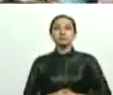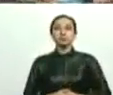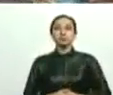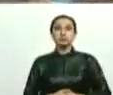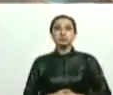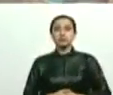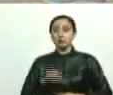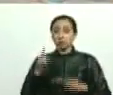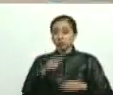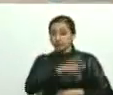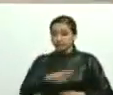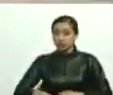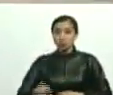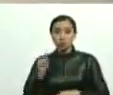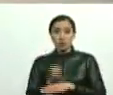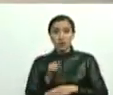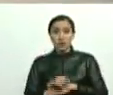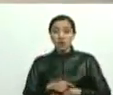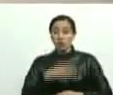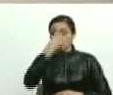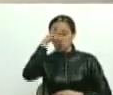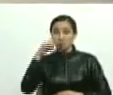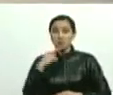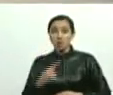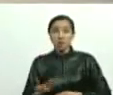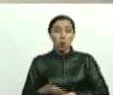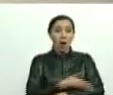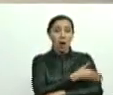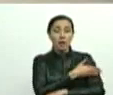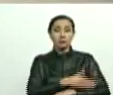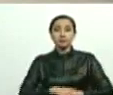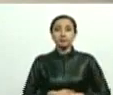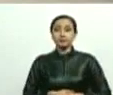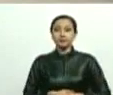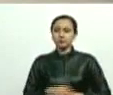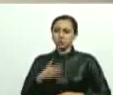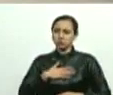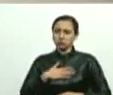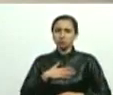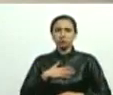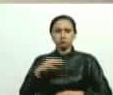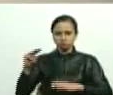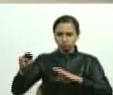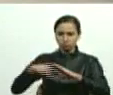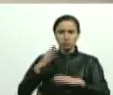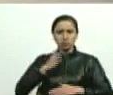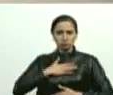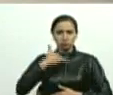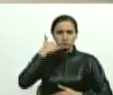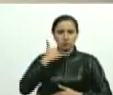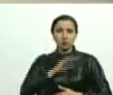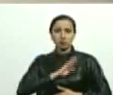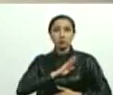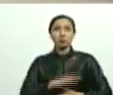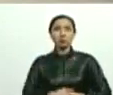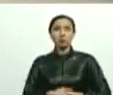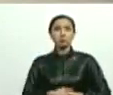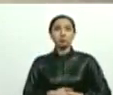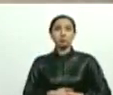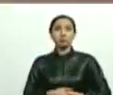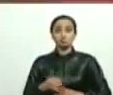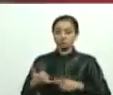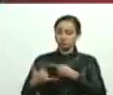Alguna gente criticaba a Diosdado, Diosdado me dijo, y a mí también me escribieron al telefonito. Este telefonito me escribe,